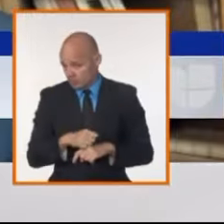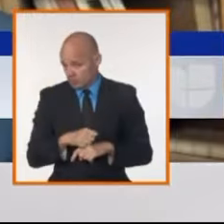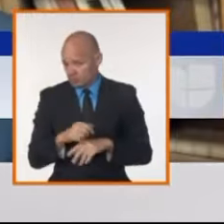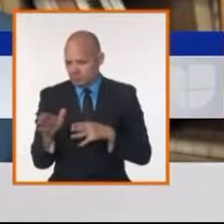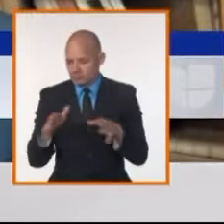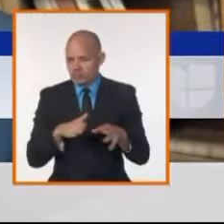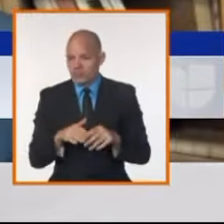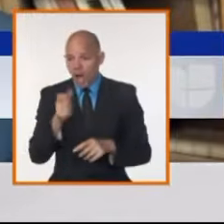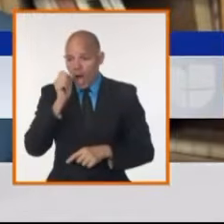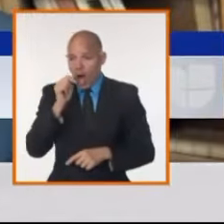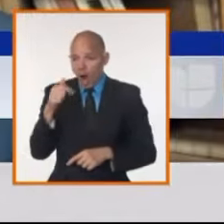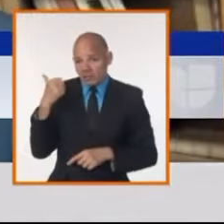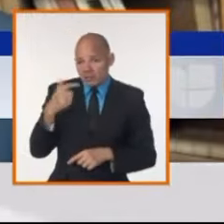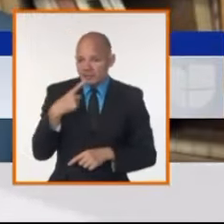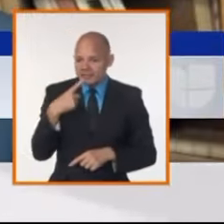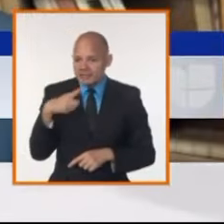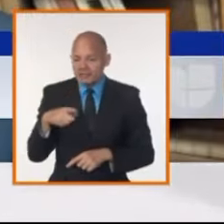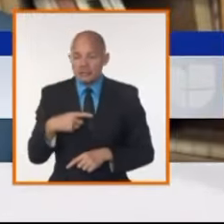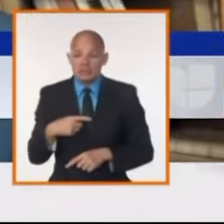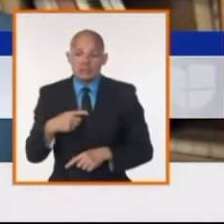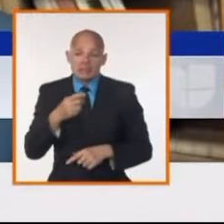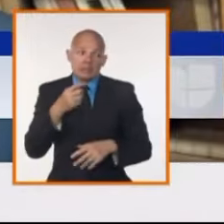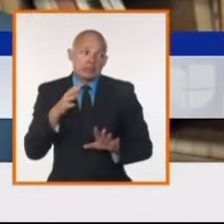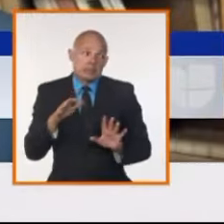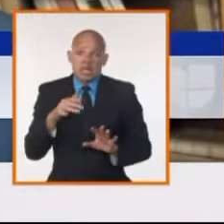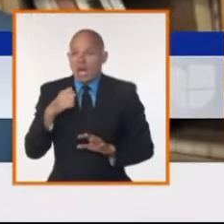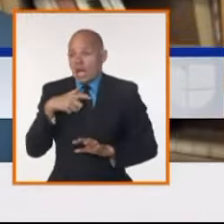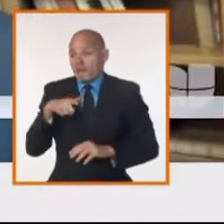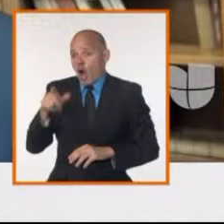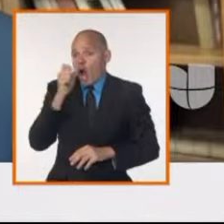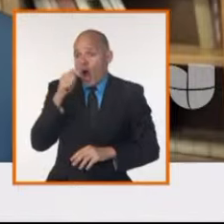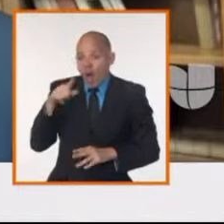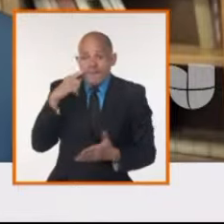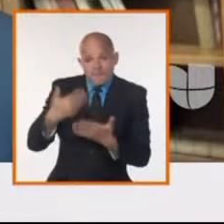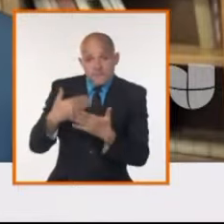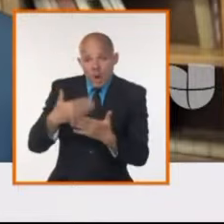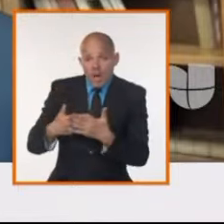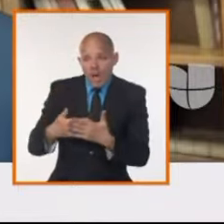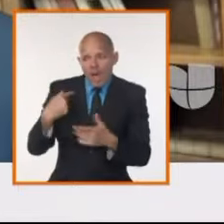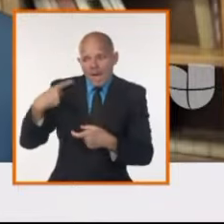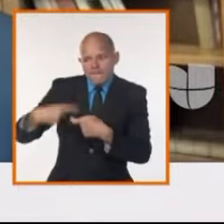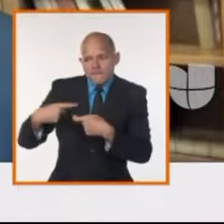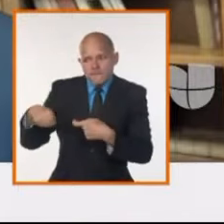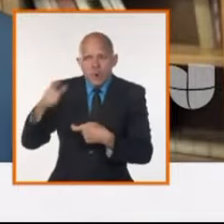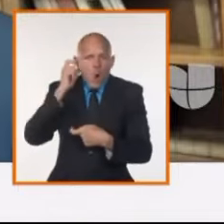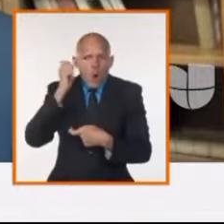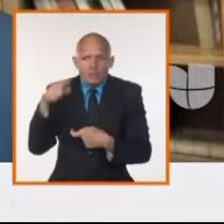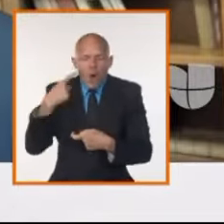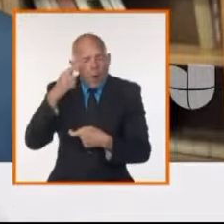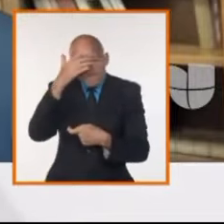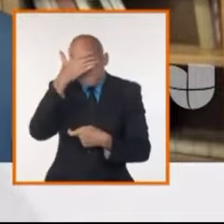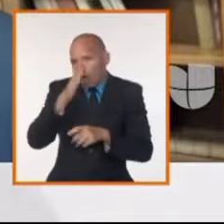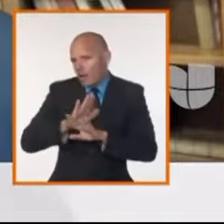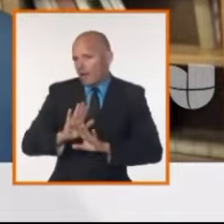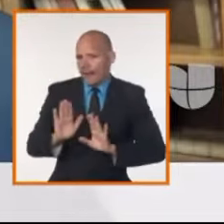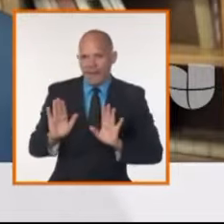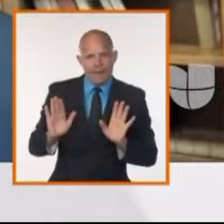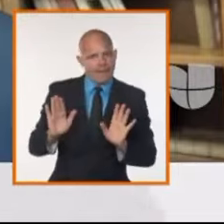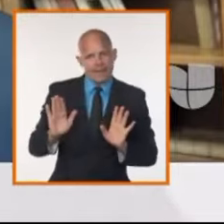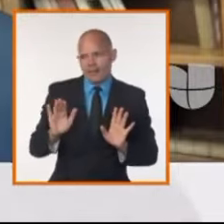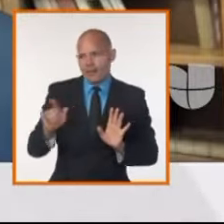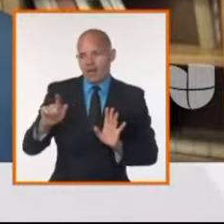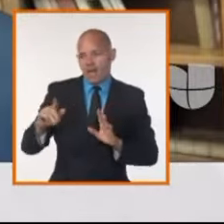él desconocía de las necesidades económicas de su esposa y que su esposa estaba actuando atrás de sus espaldas